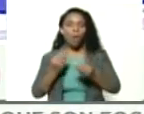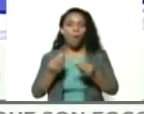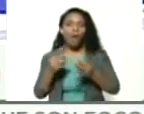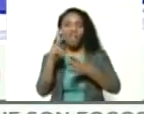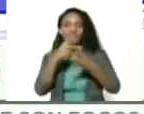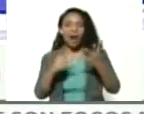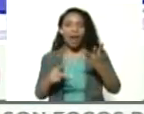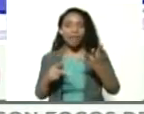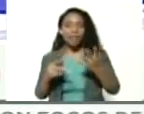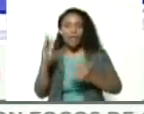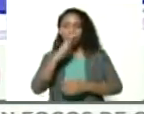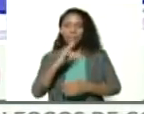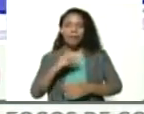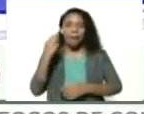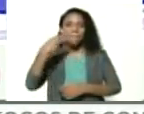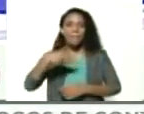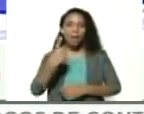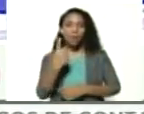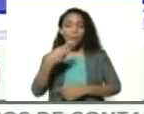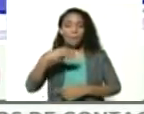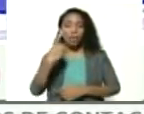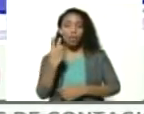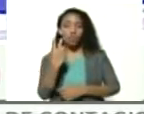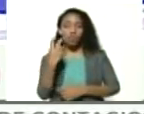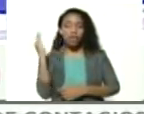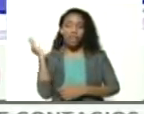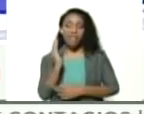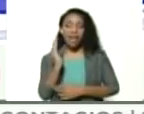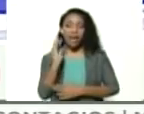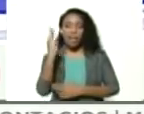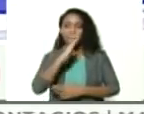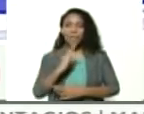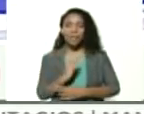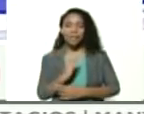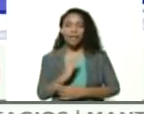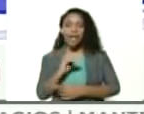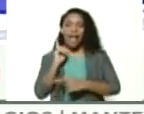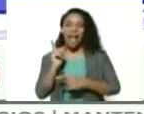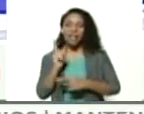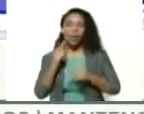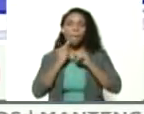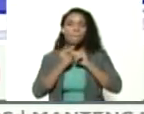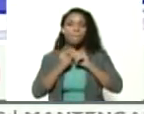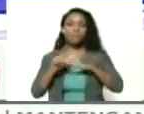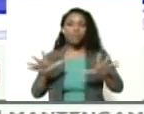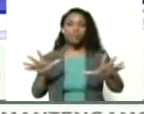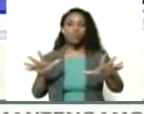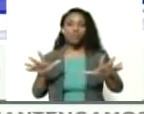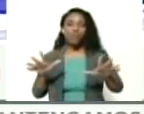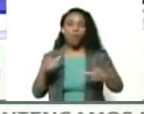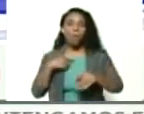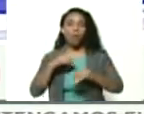variante Bolsonaro, P1 y P2, que ha venido del Brasil, esto ha multiplicado